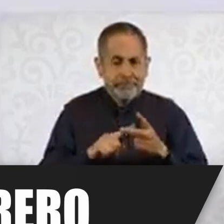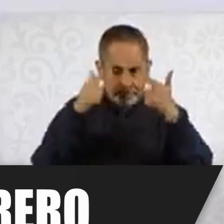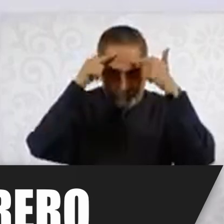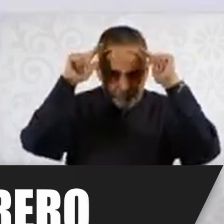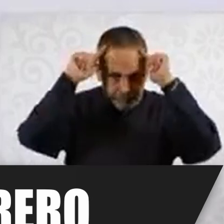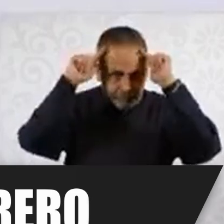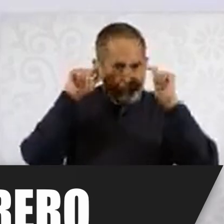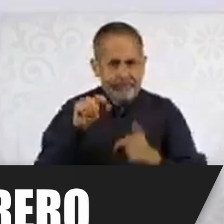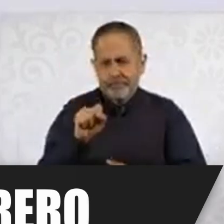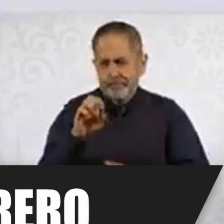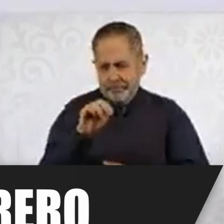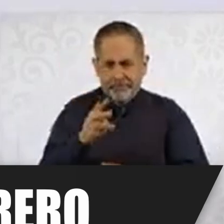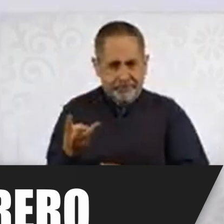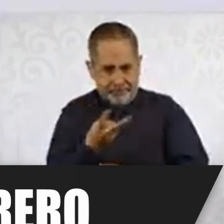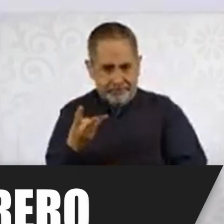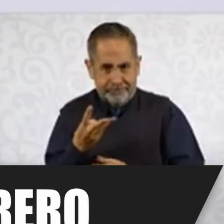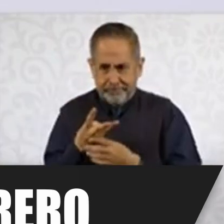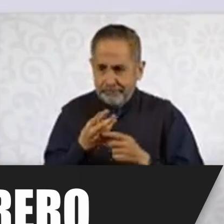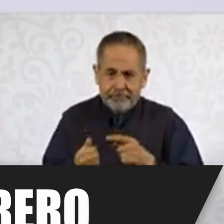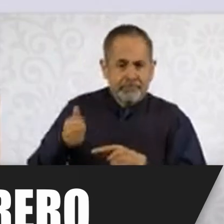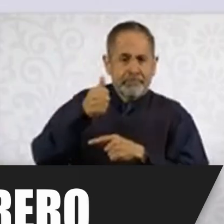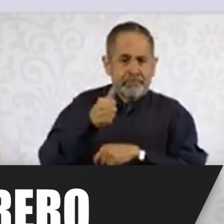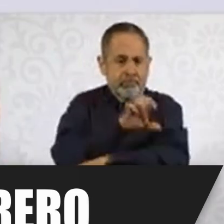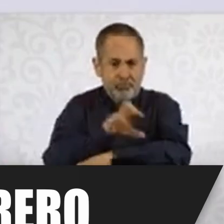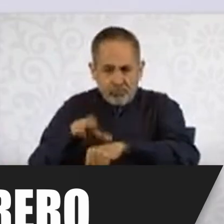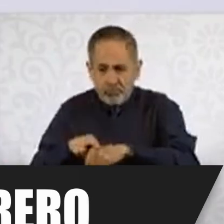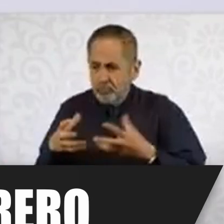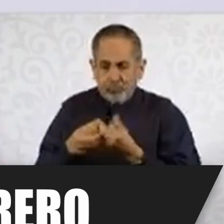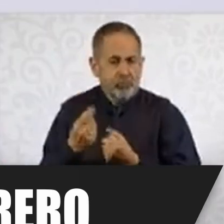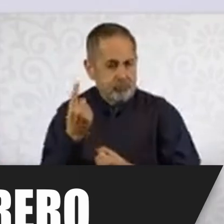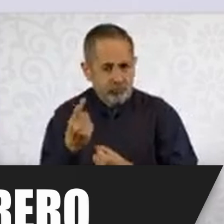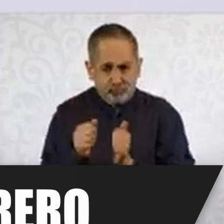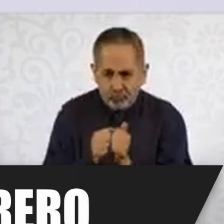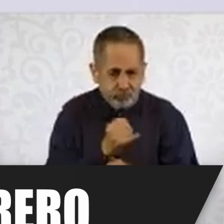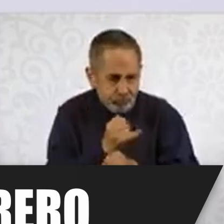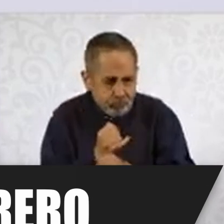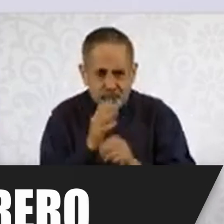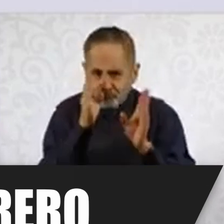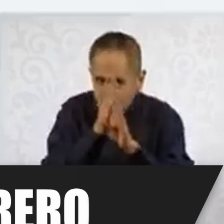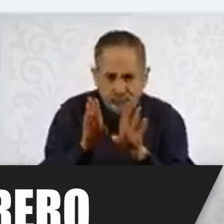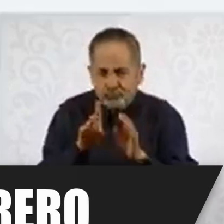Seguridad Ciudadana en la inteligencia, la investigación y